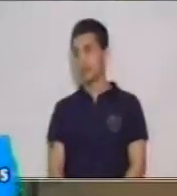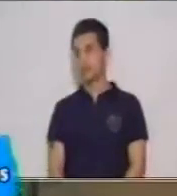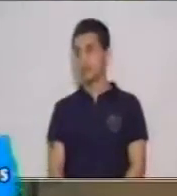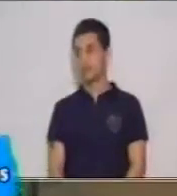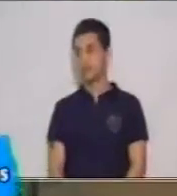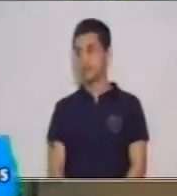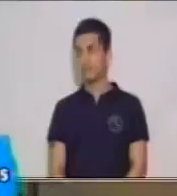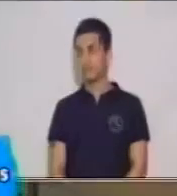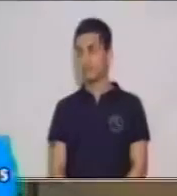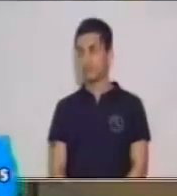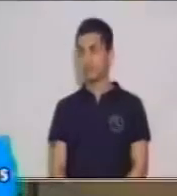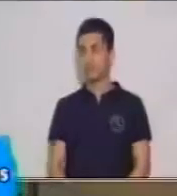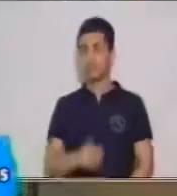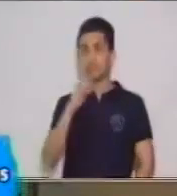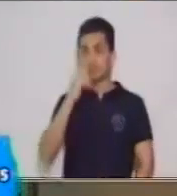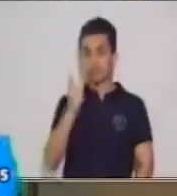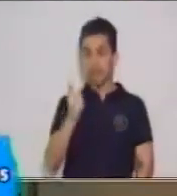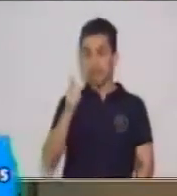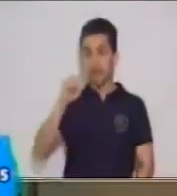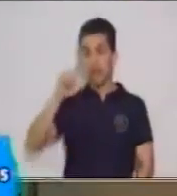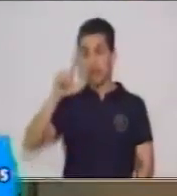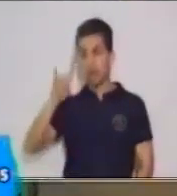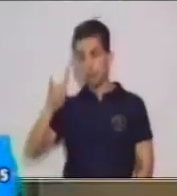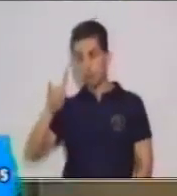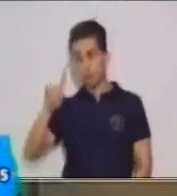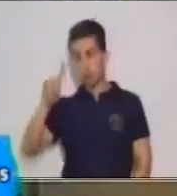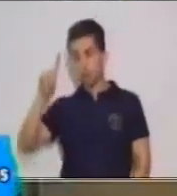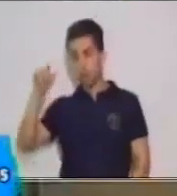Dar. ¿Qué sílaba será?